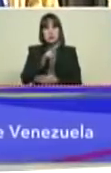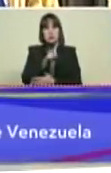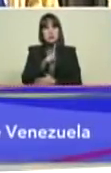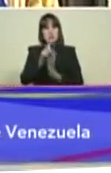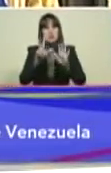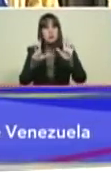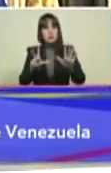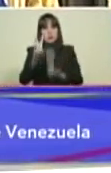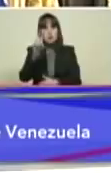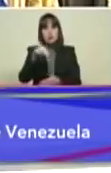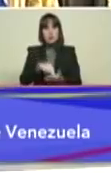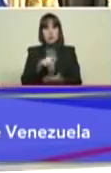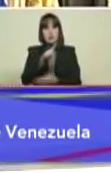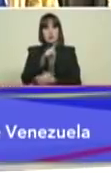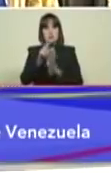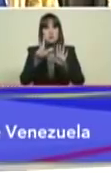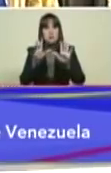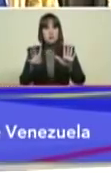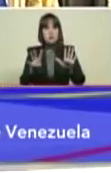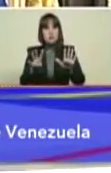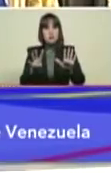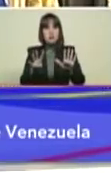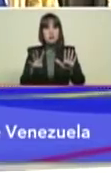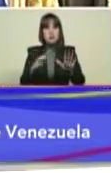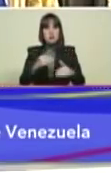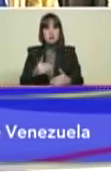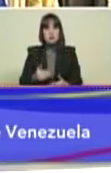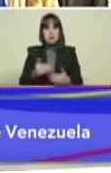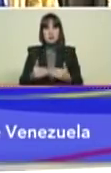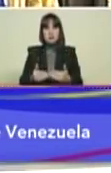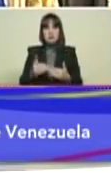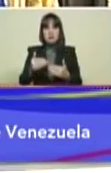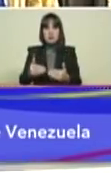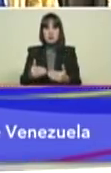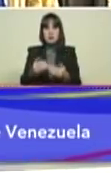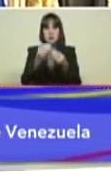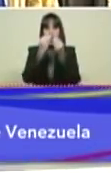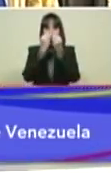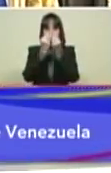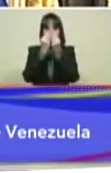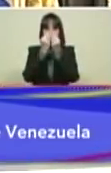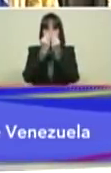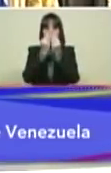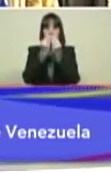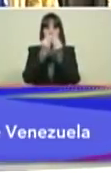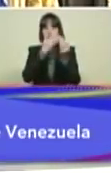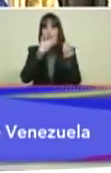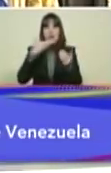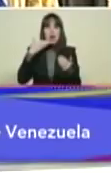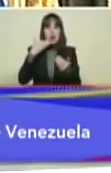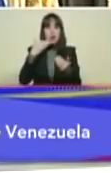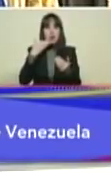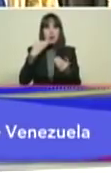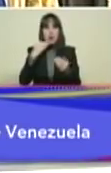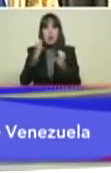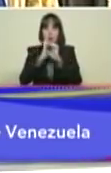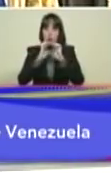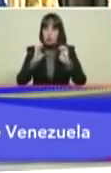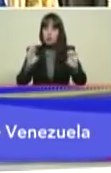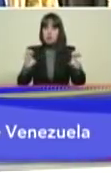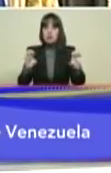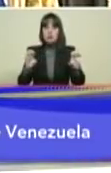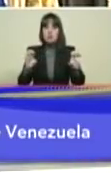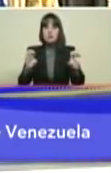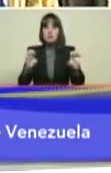2018-2019 nosotros avancemos hacia la mejor educación